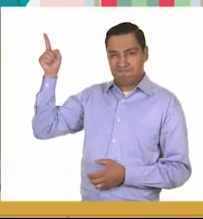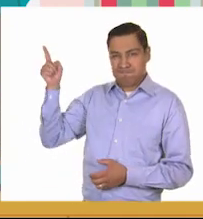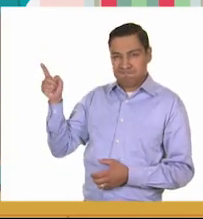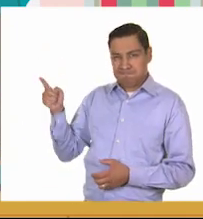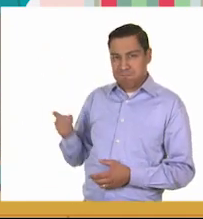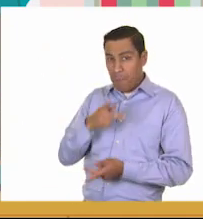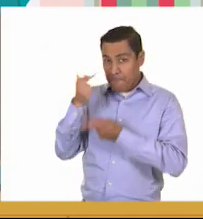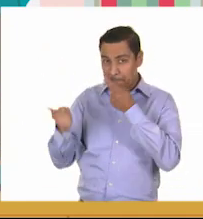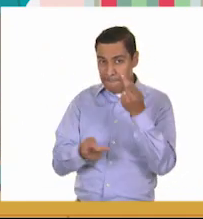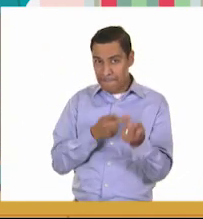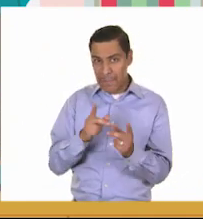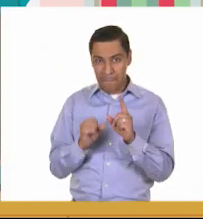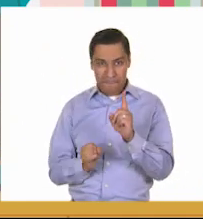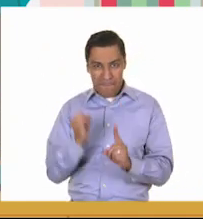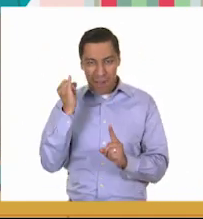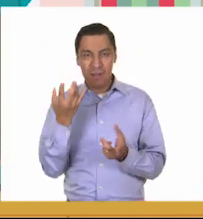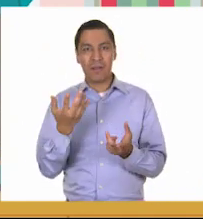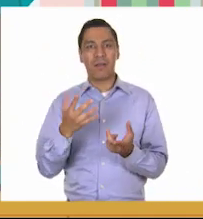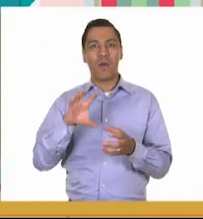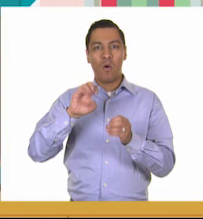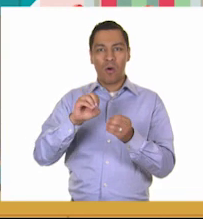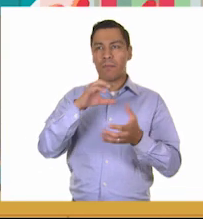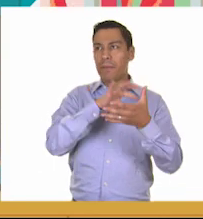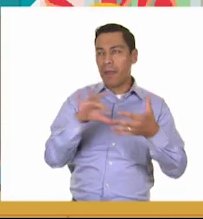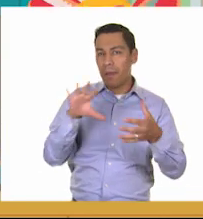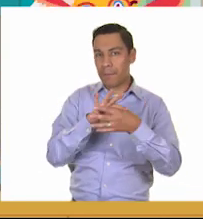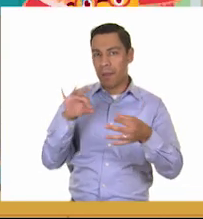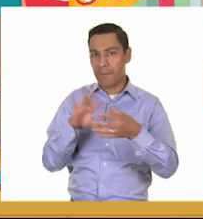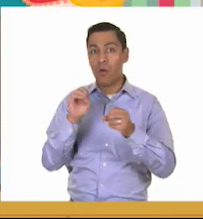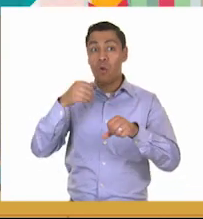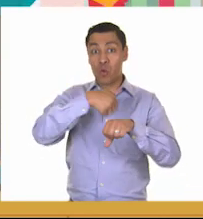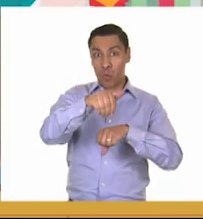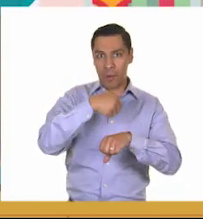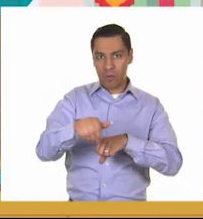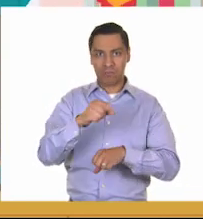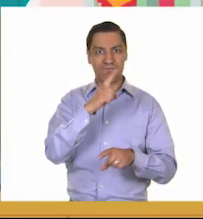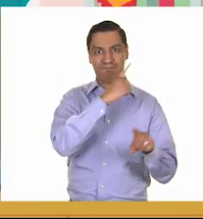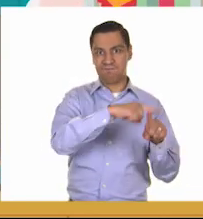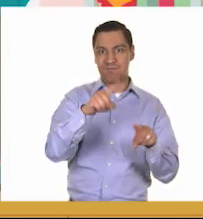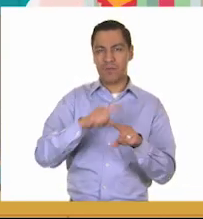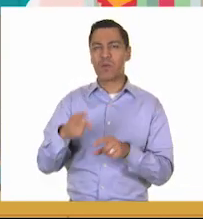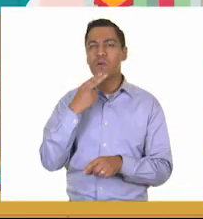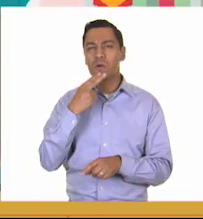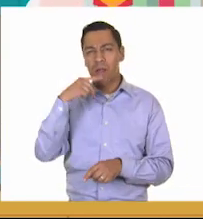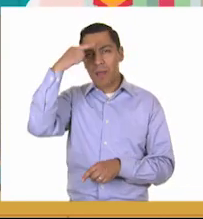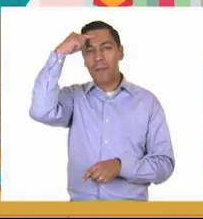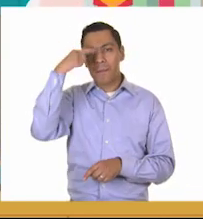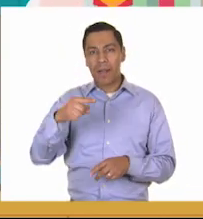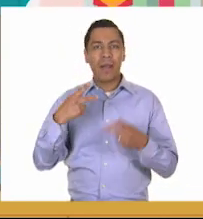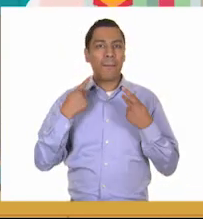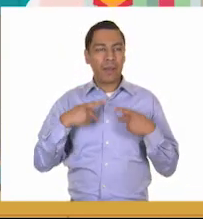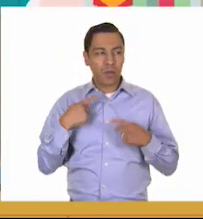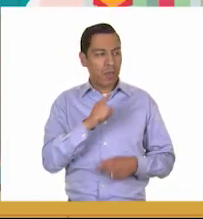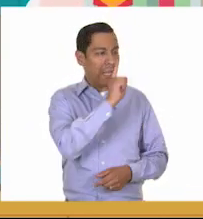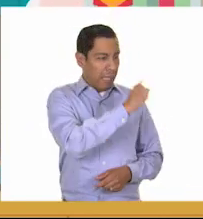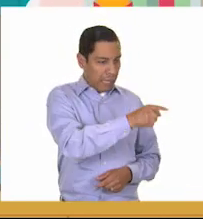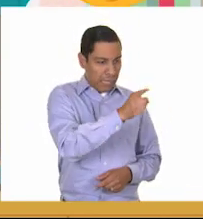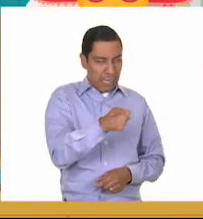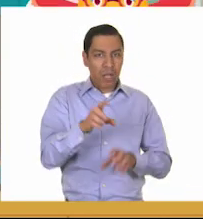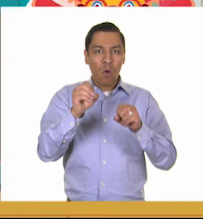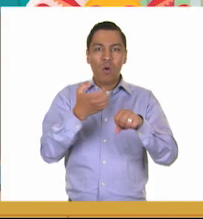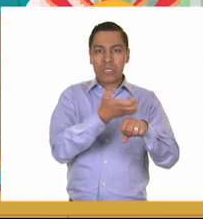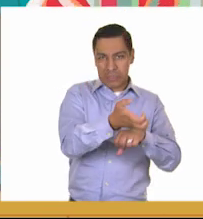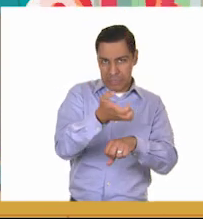interrogativos, exclamativos, relativos y numerales. Se utilizan para referirse a personas o entidades